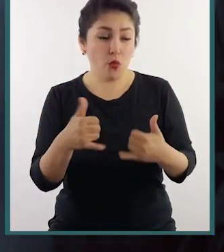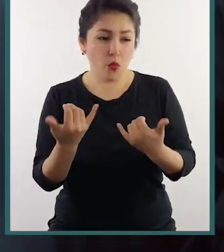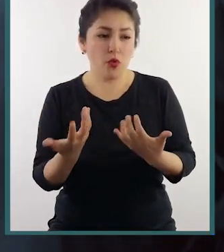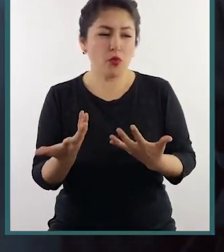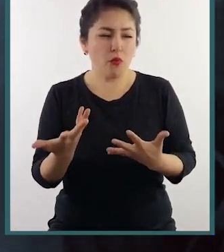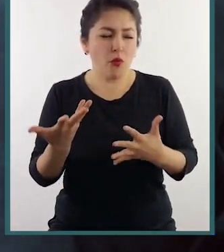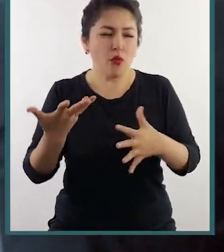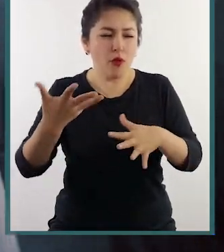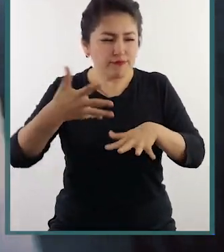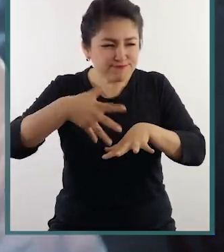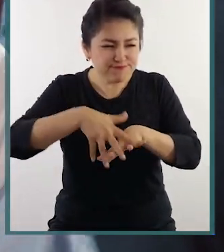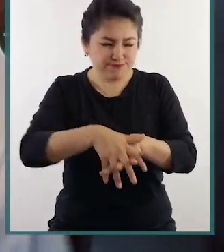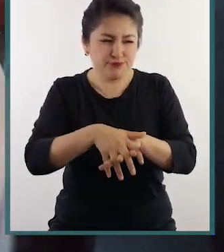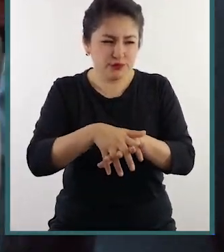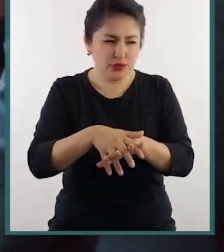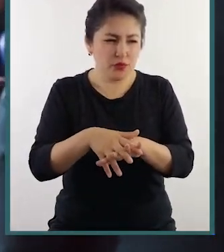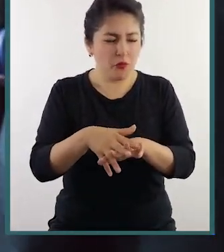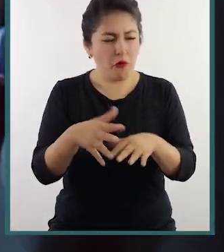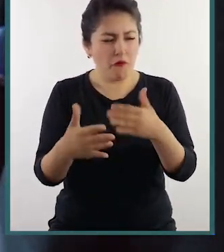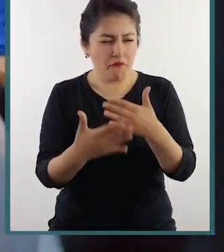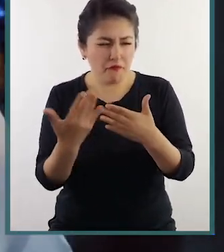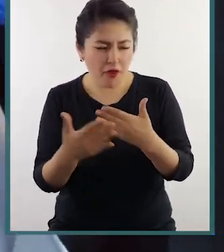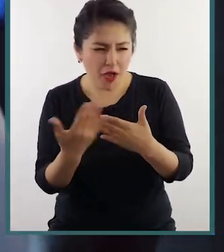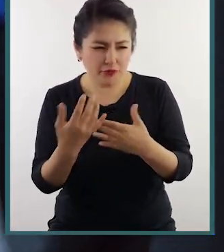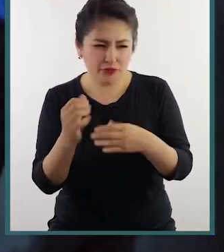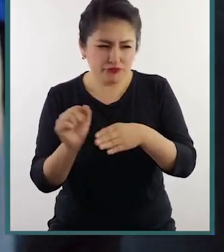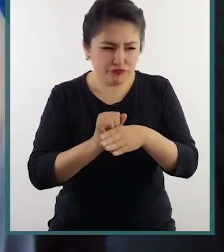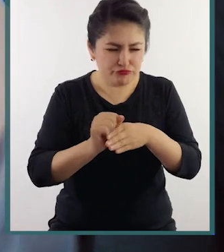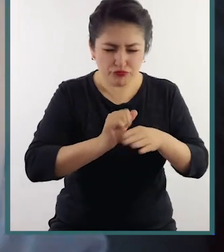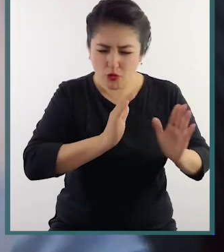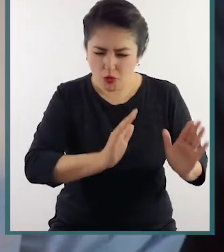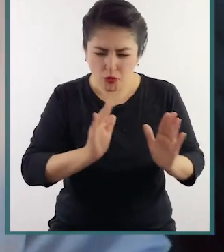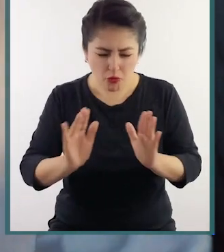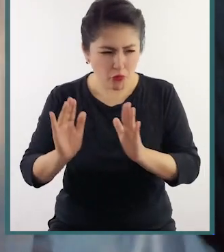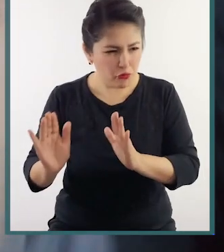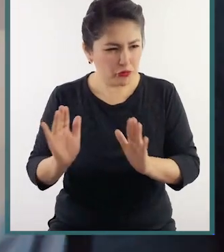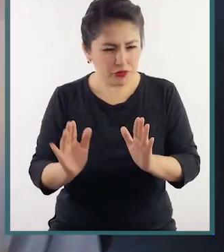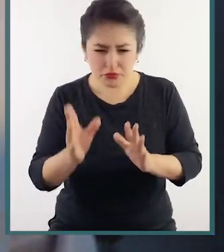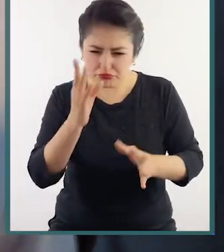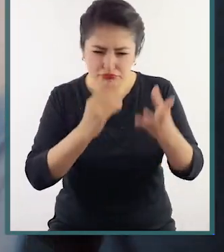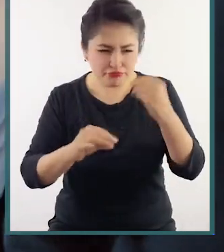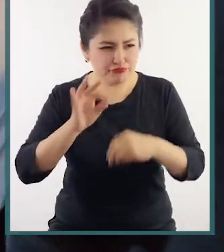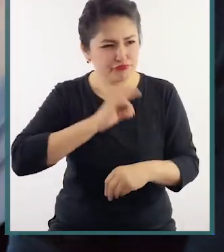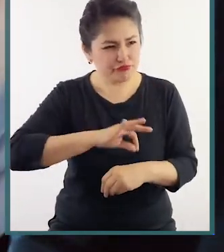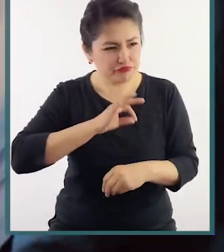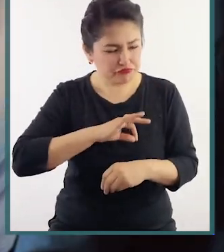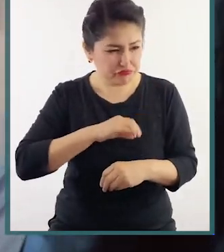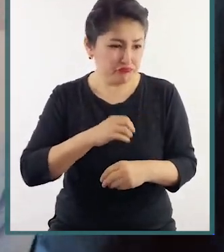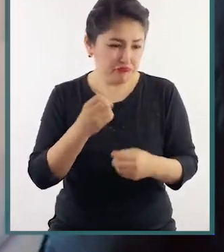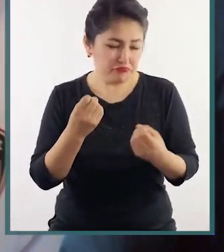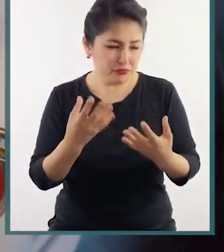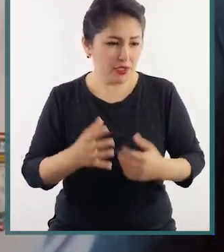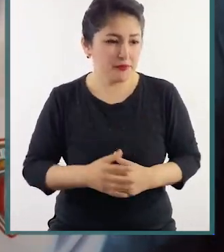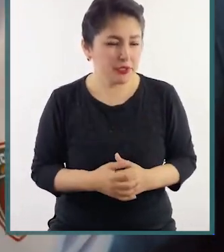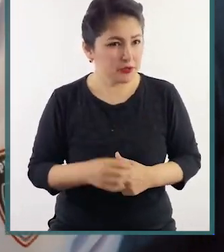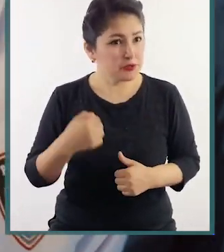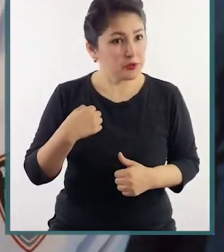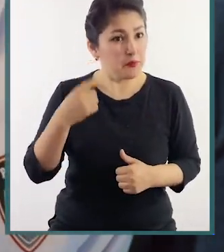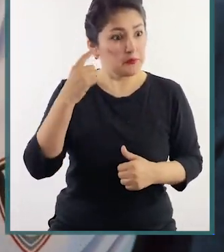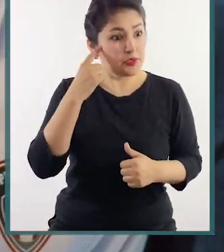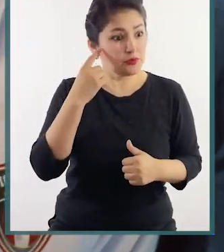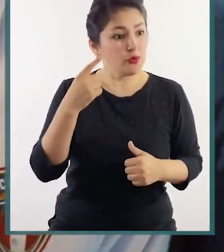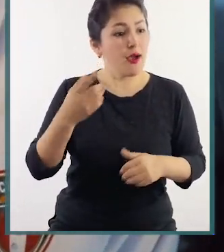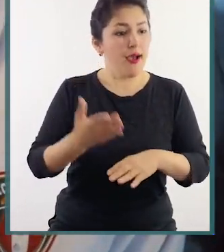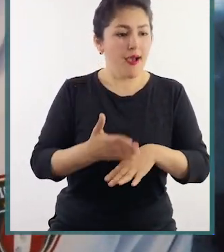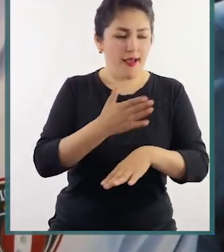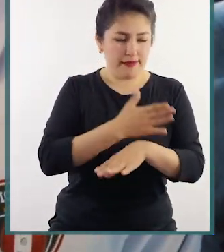que práctico, fácil de ordenar y de hacer para que se lleve a cabo. Entonces,